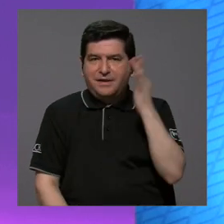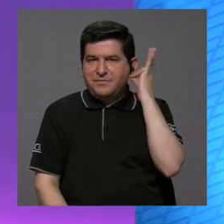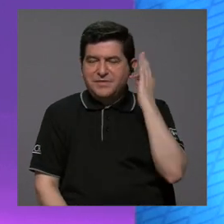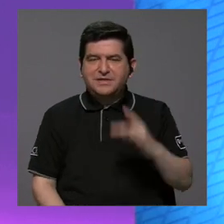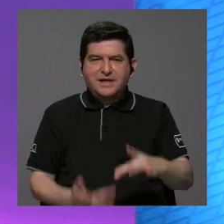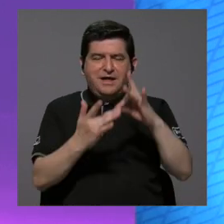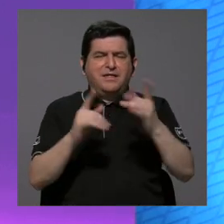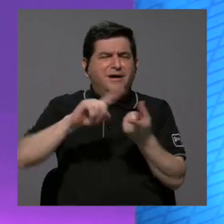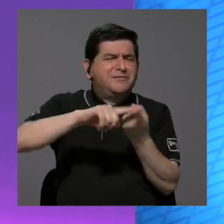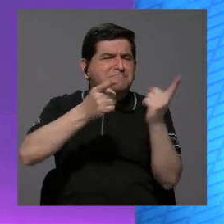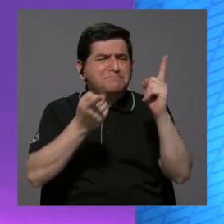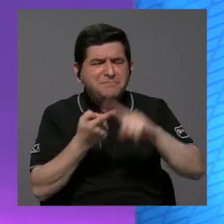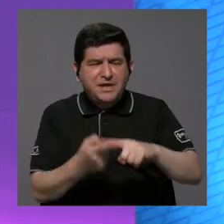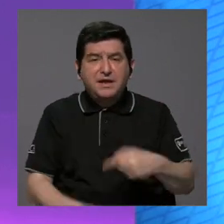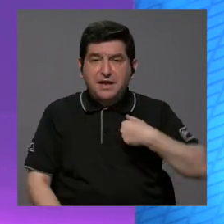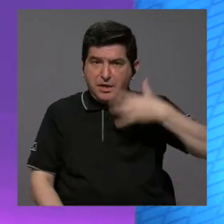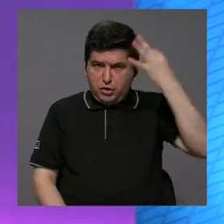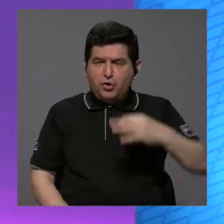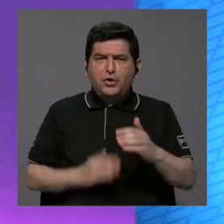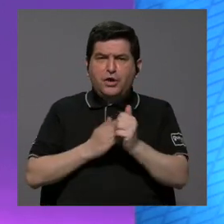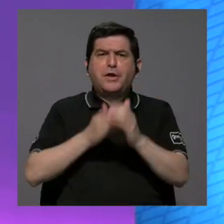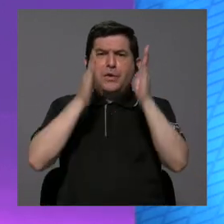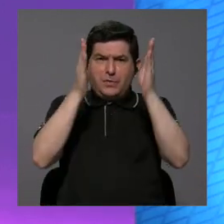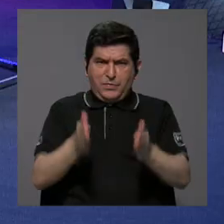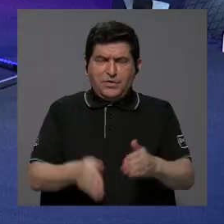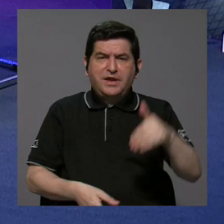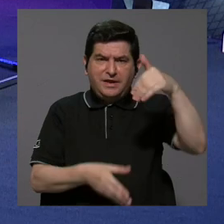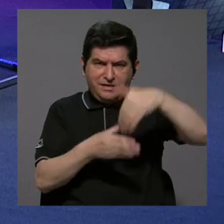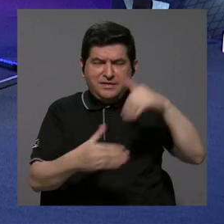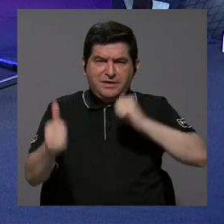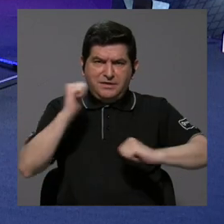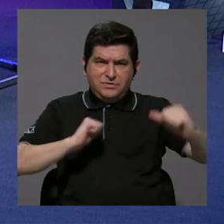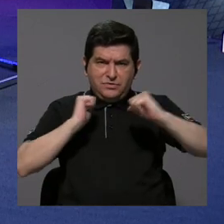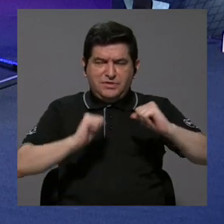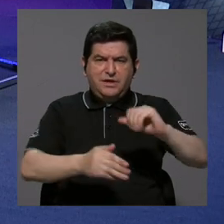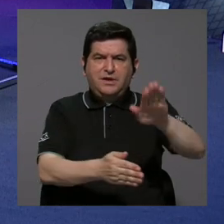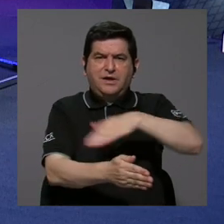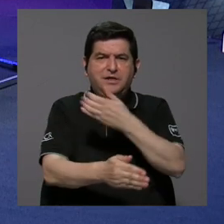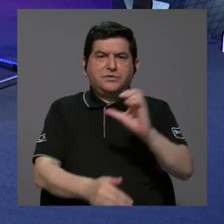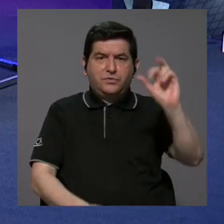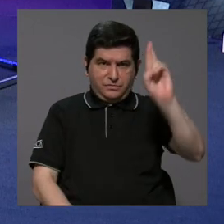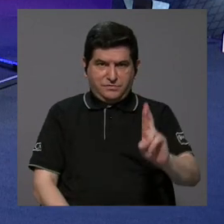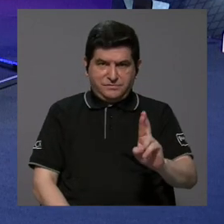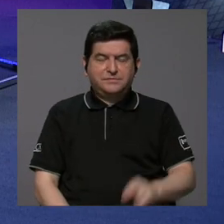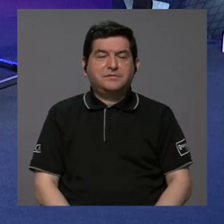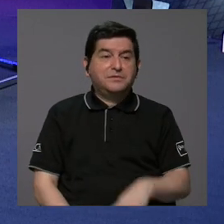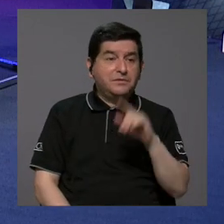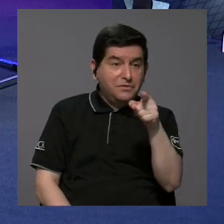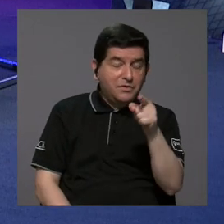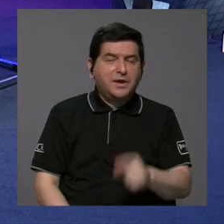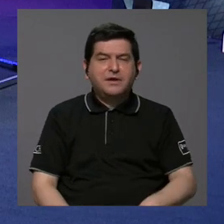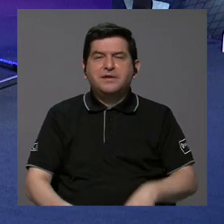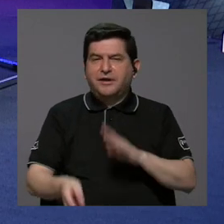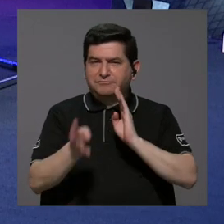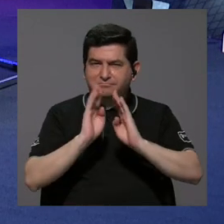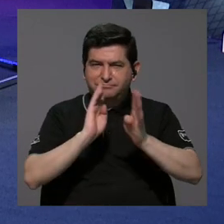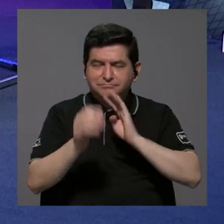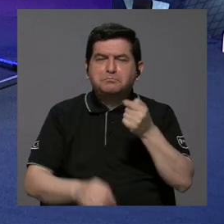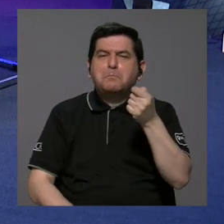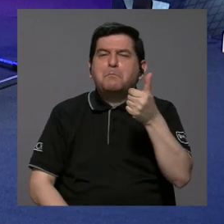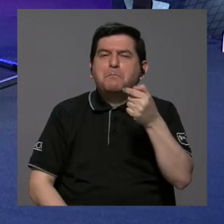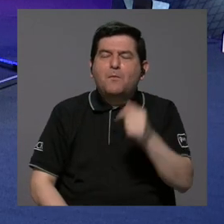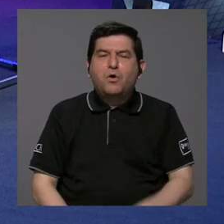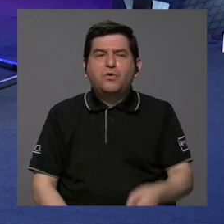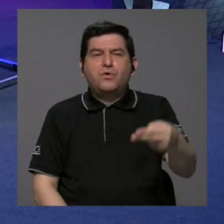gran amiga y creo que gran pionera también dentro del teatro musical en Costa Rica y con ella Vamos a abordar un poco